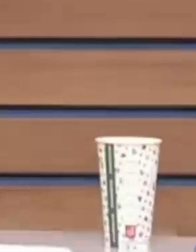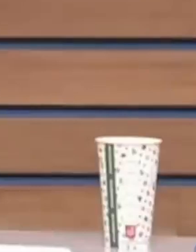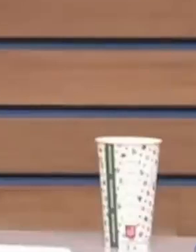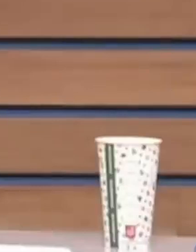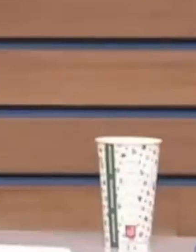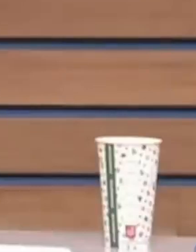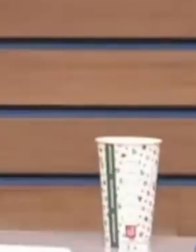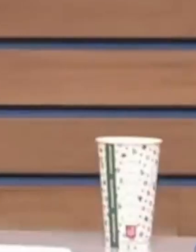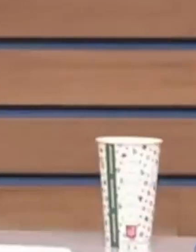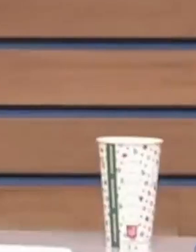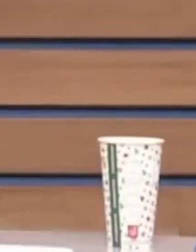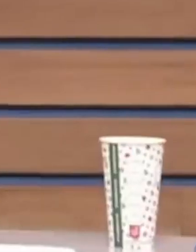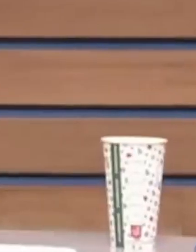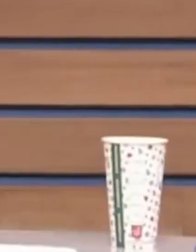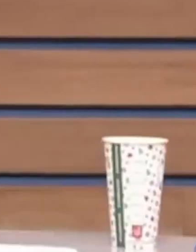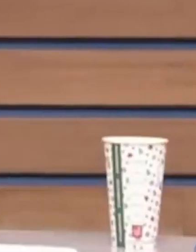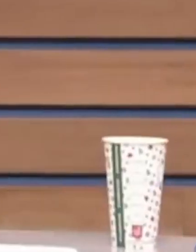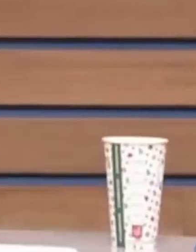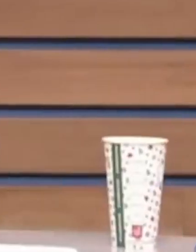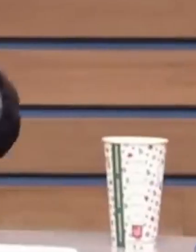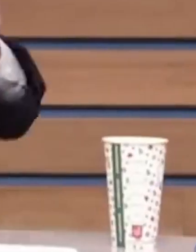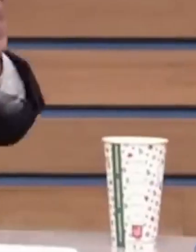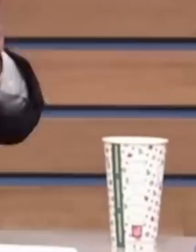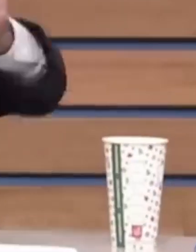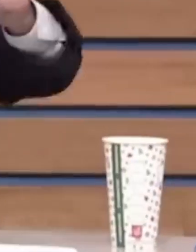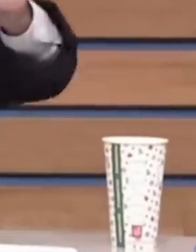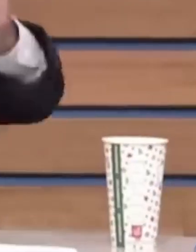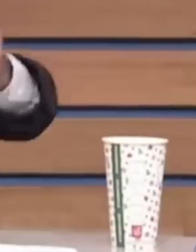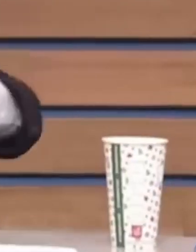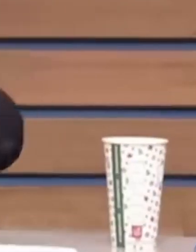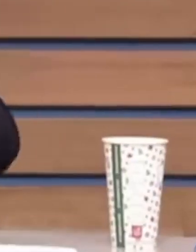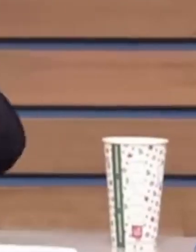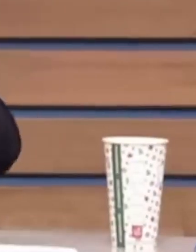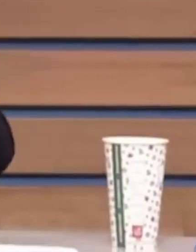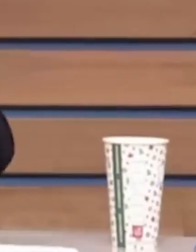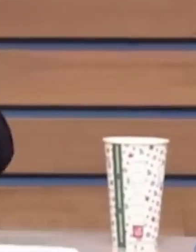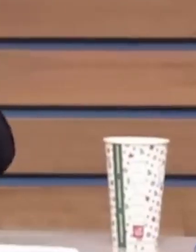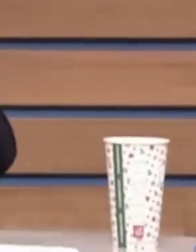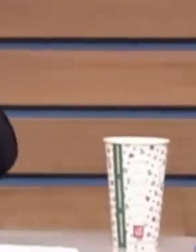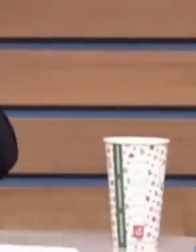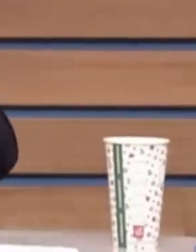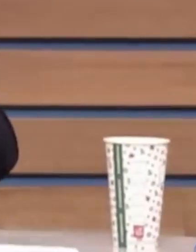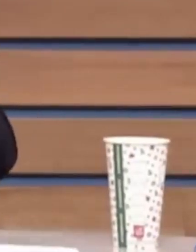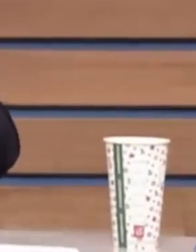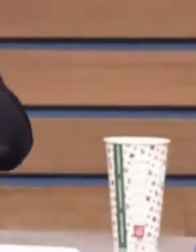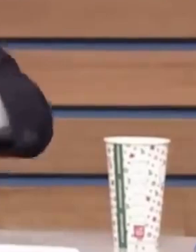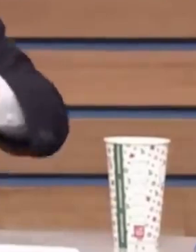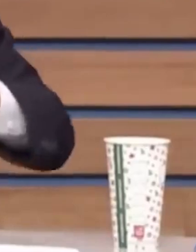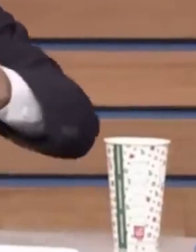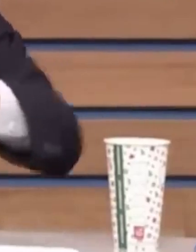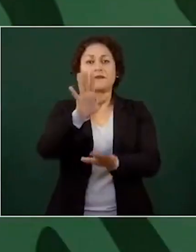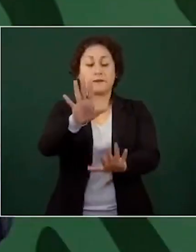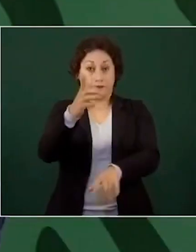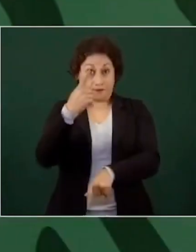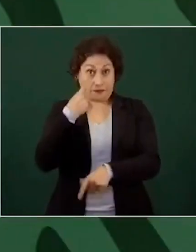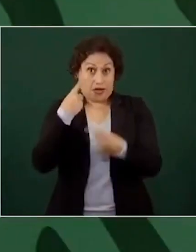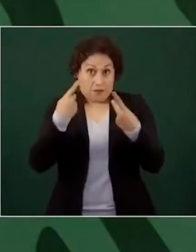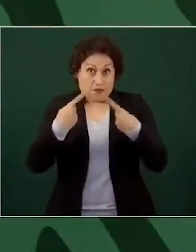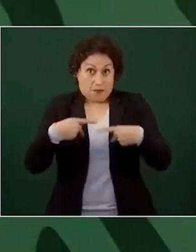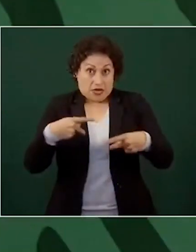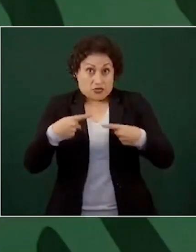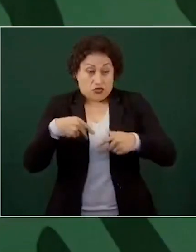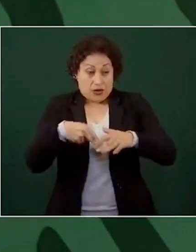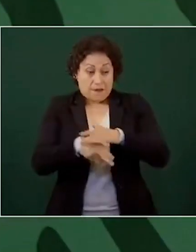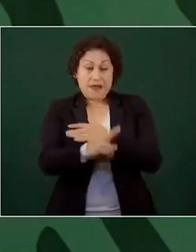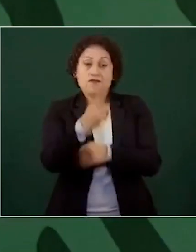de noticias se pudo tratar de un asunto de Estado, de desestabilización, de sabotaje o de subordinación. En su